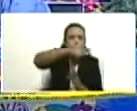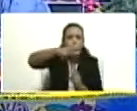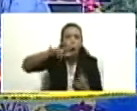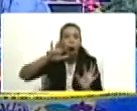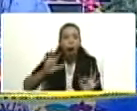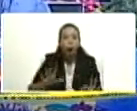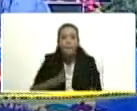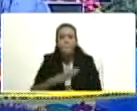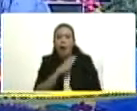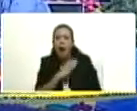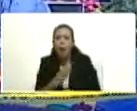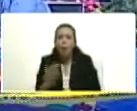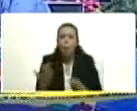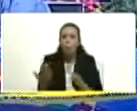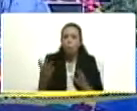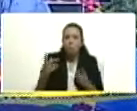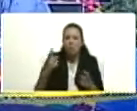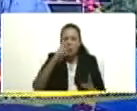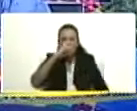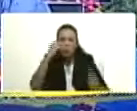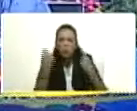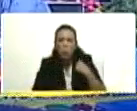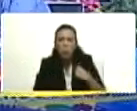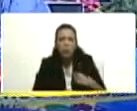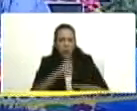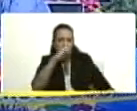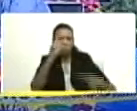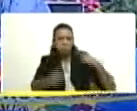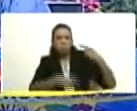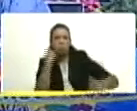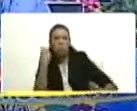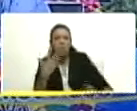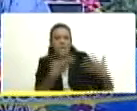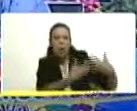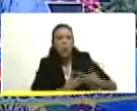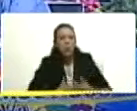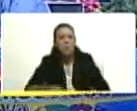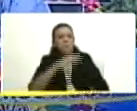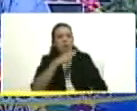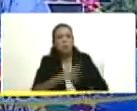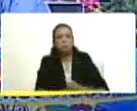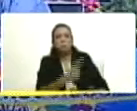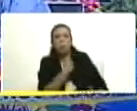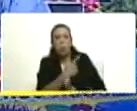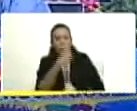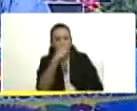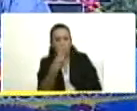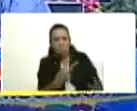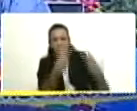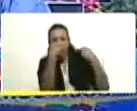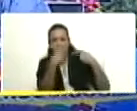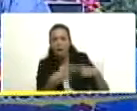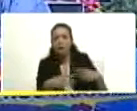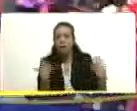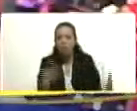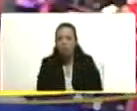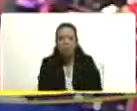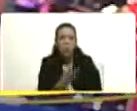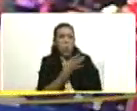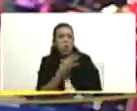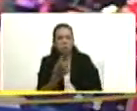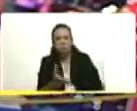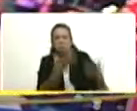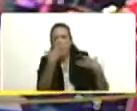Amenazas por aquí, amenazas por allá, que Estados Unidos está brava y que entonces nos ve feo, que no nos